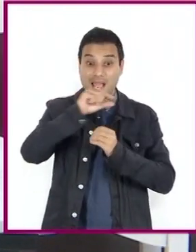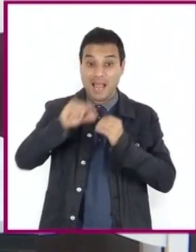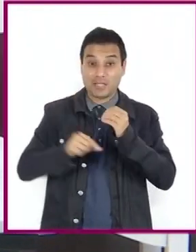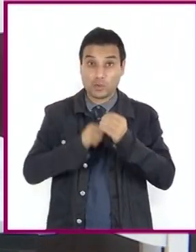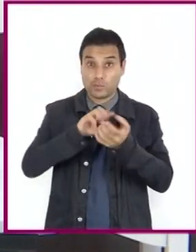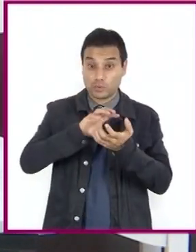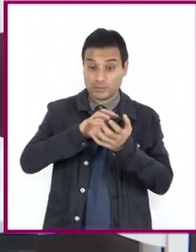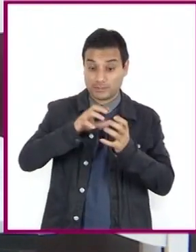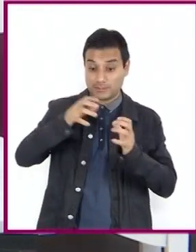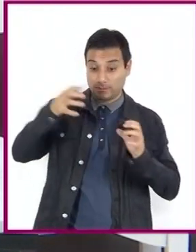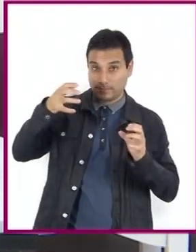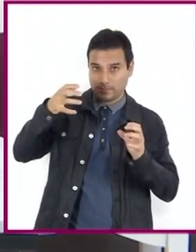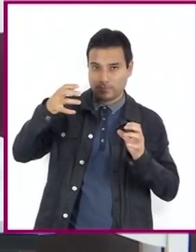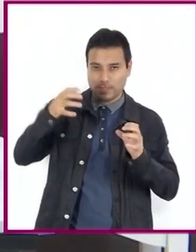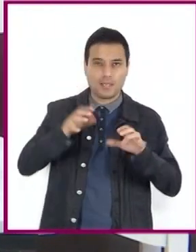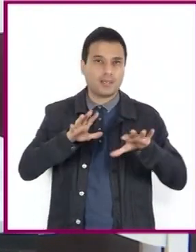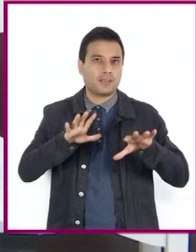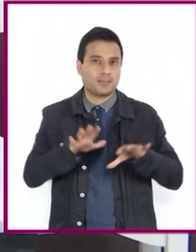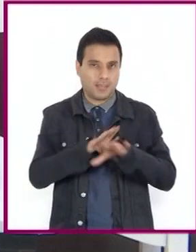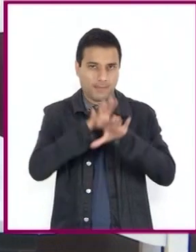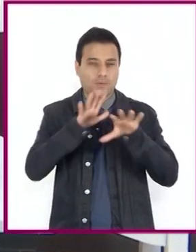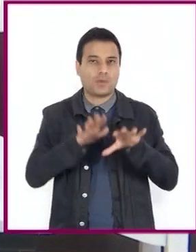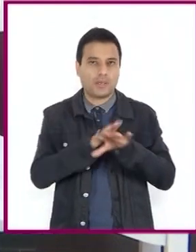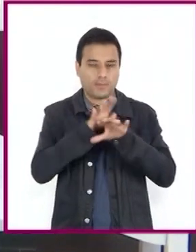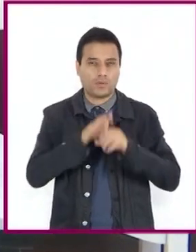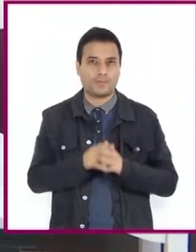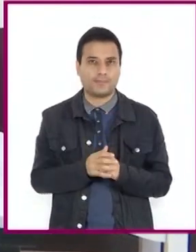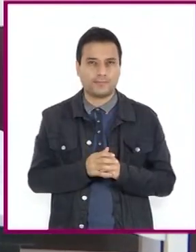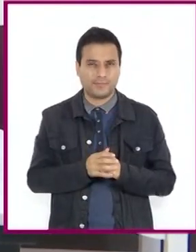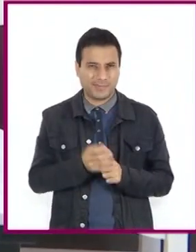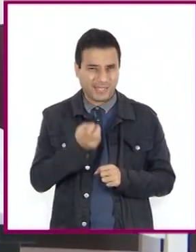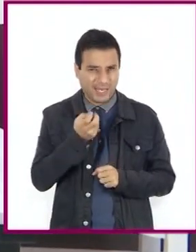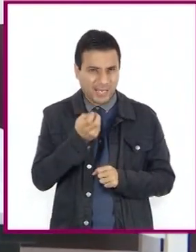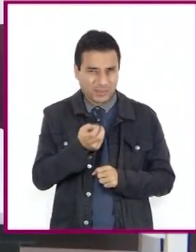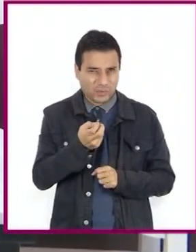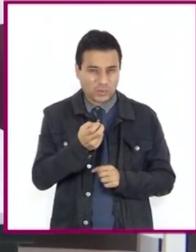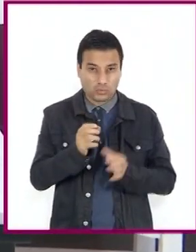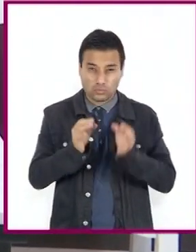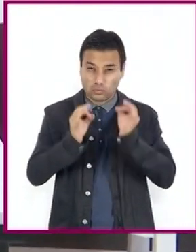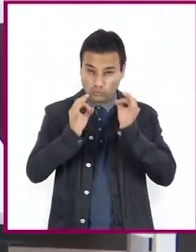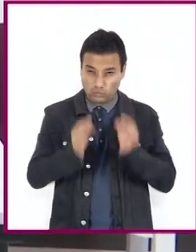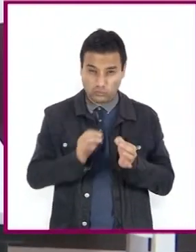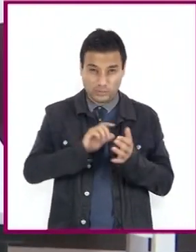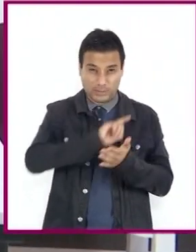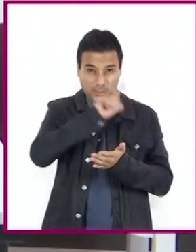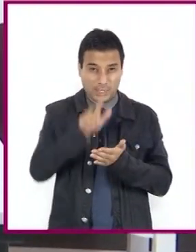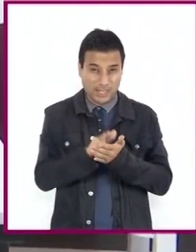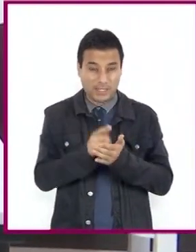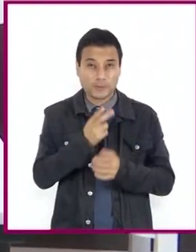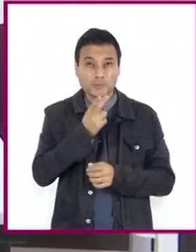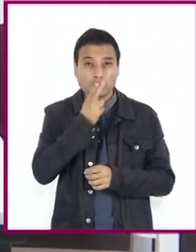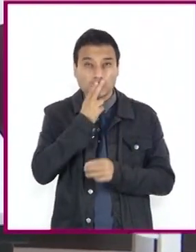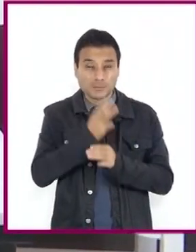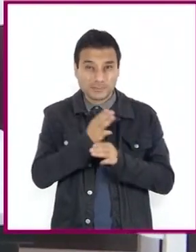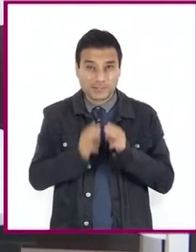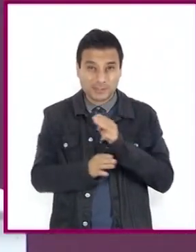modelo. Pero, ¿acaso cumple esta ecuación química con la ley de la conservación de la materia?